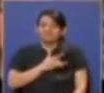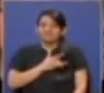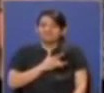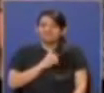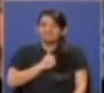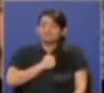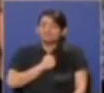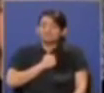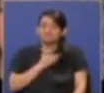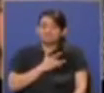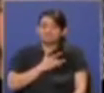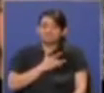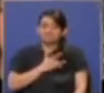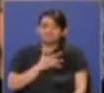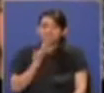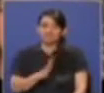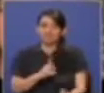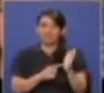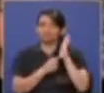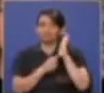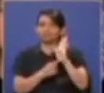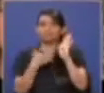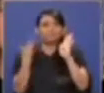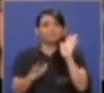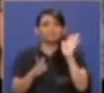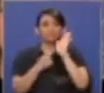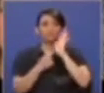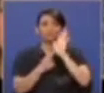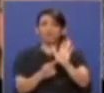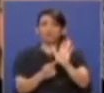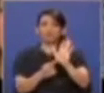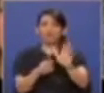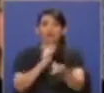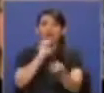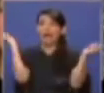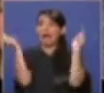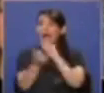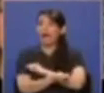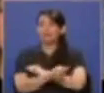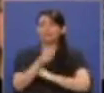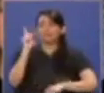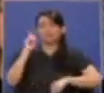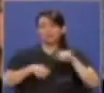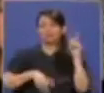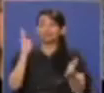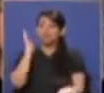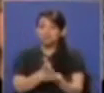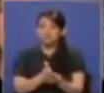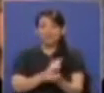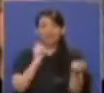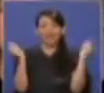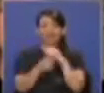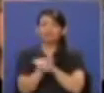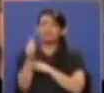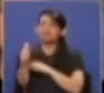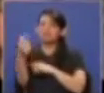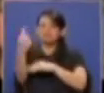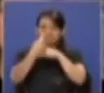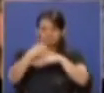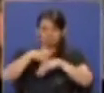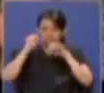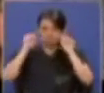pueblo. Está demostrado, y no podemos cambiar la historia, ni nadie la podrá cambiar, solo el pueblo, como son